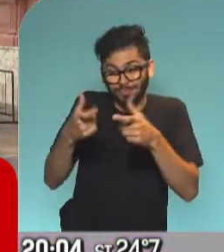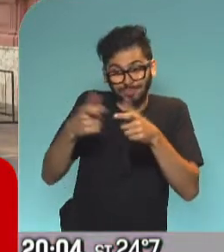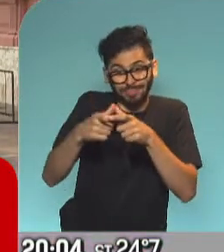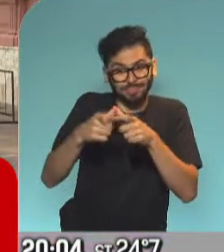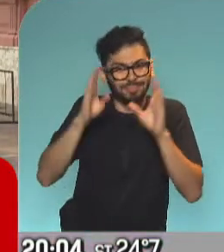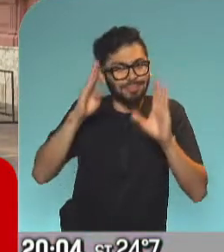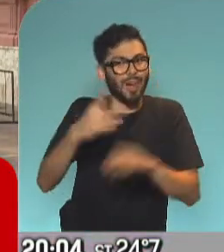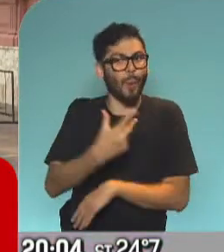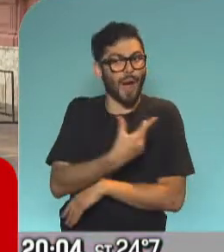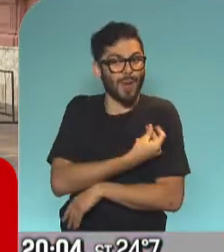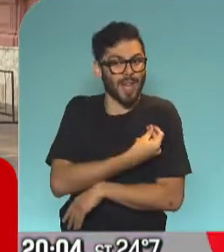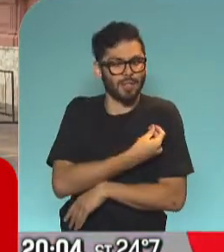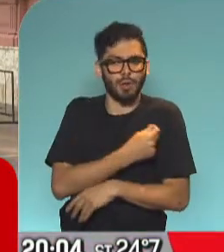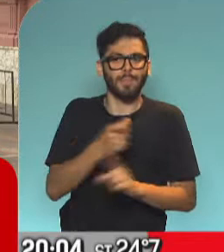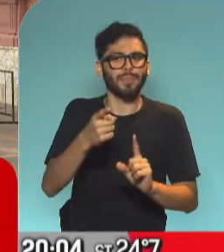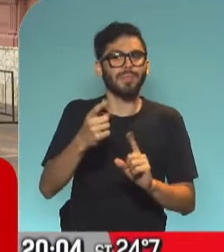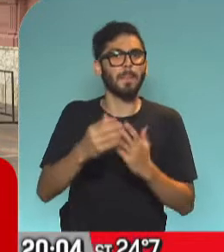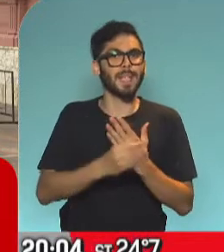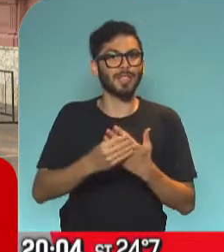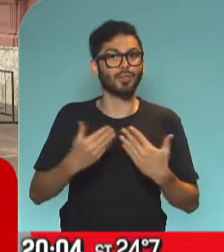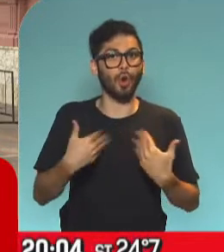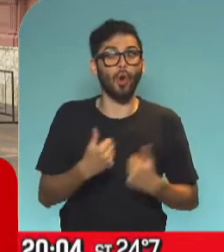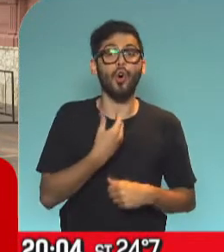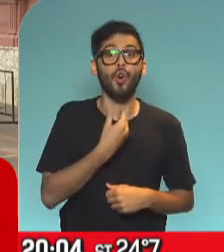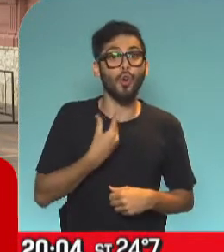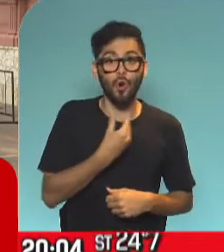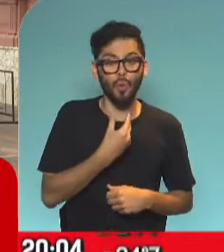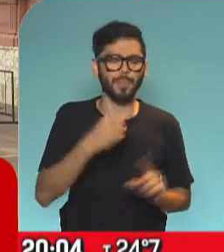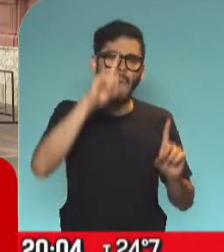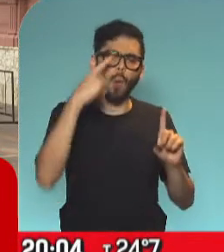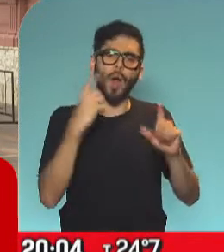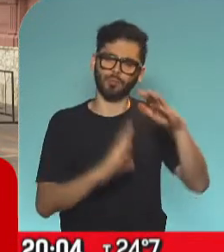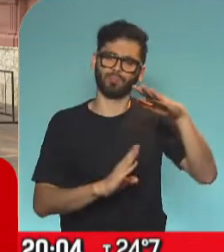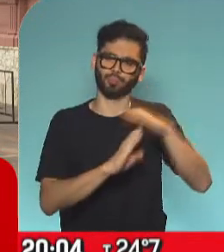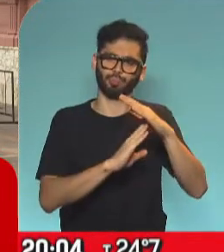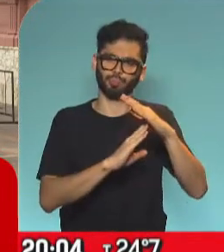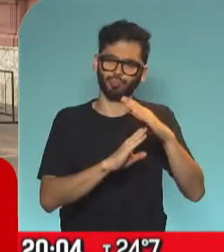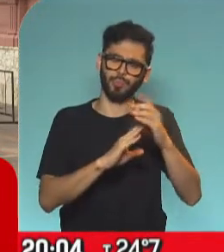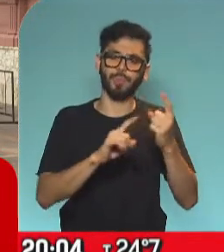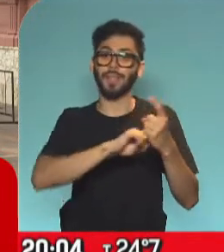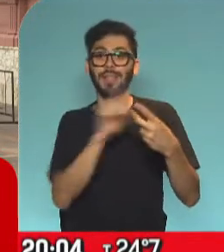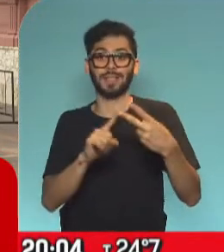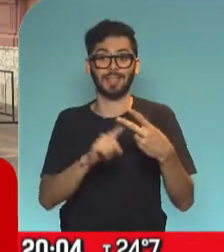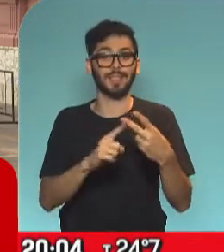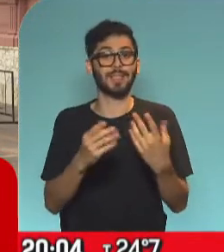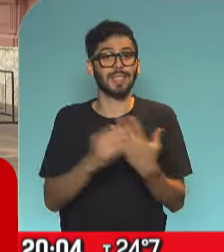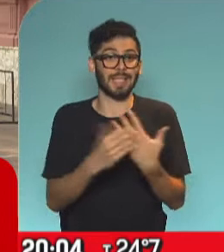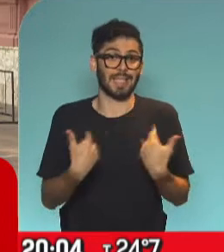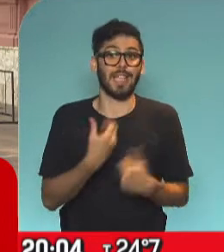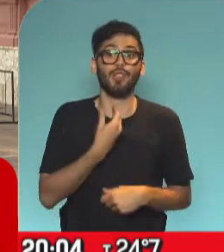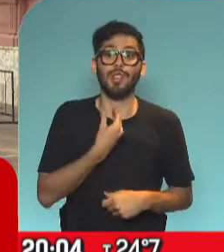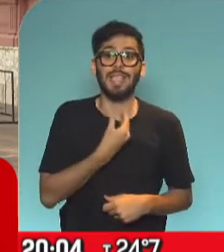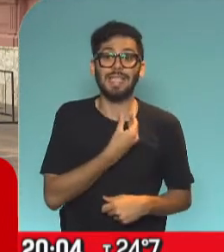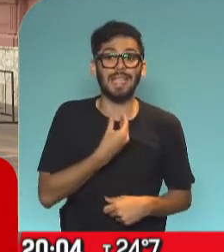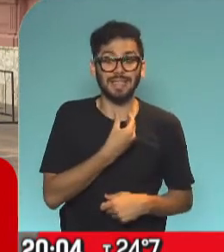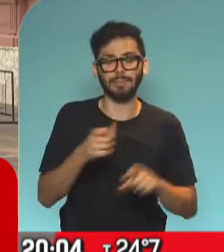Lo escuchamos a Ginés González García, que después de Alberto Fernández, que se pone al frente de lo que es este comité, Ginés va a estar encargado, junto con